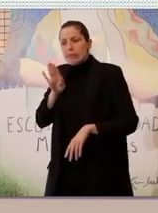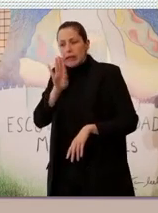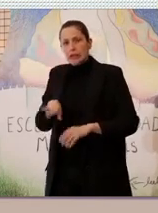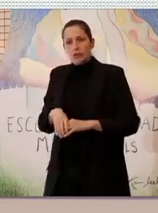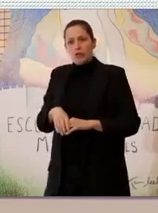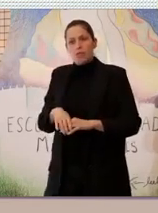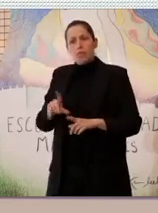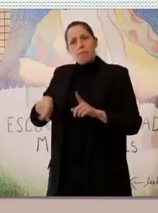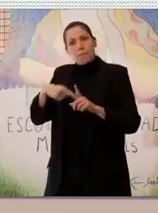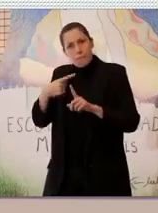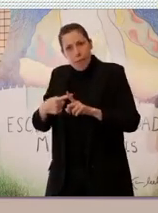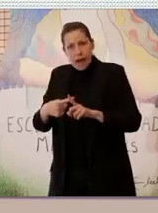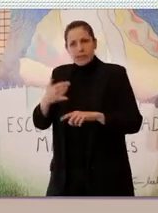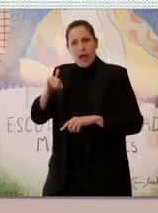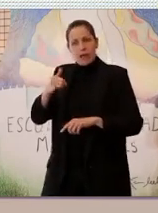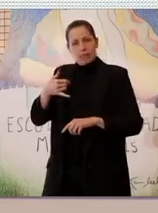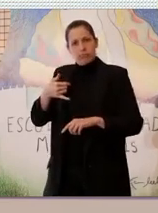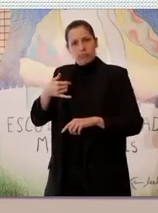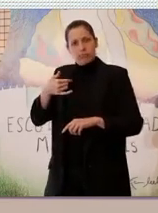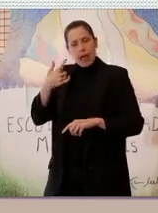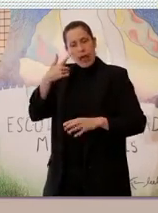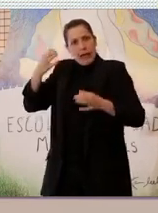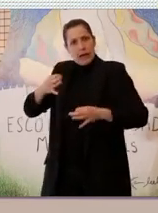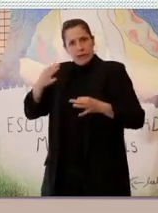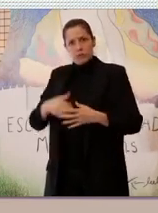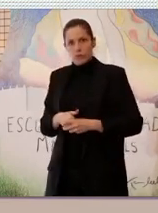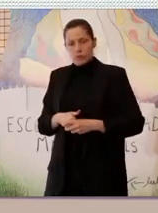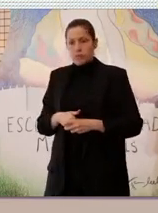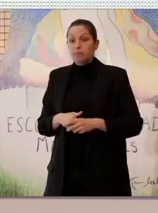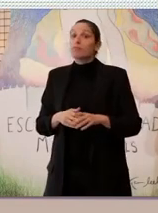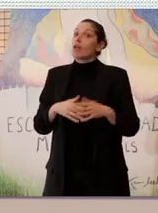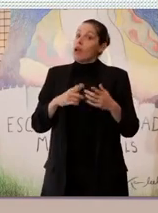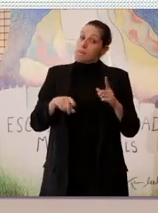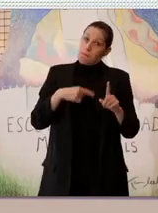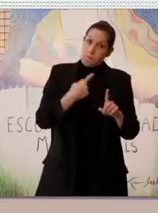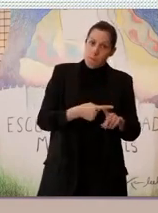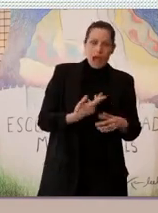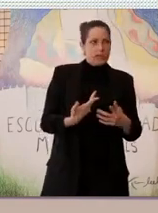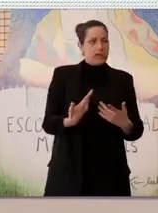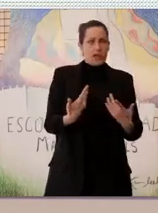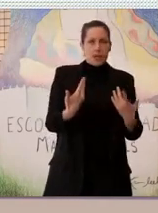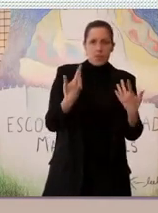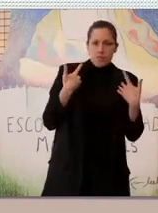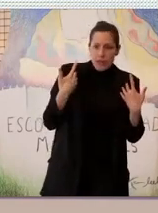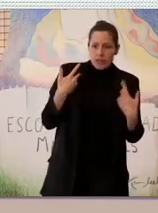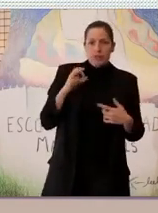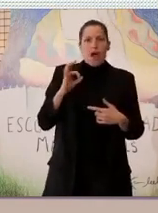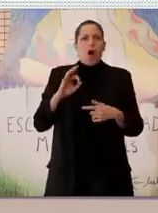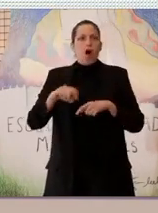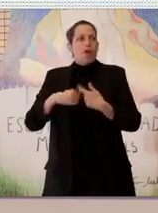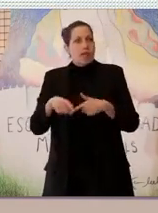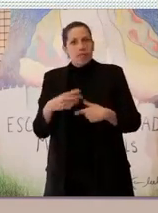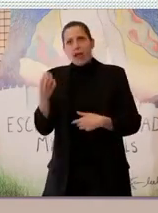de riesgo. Si partimos de que tiene que ser la víctima o los familiares los que soliciten la orden de protección, de nuevo